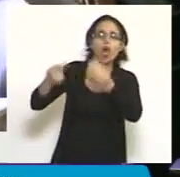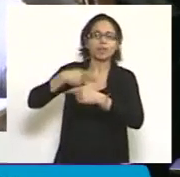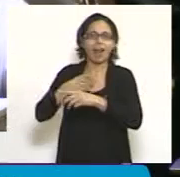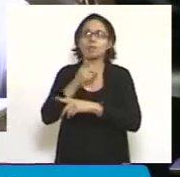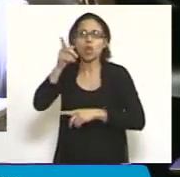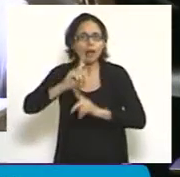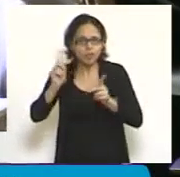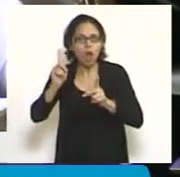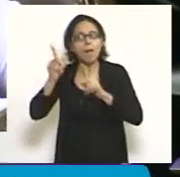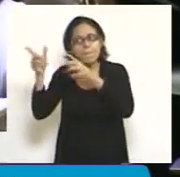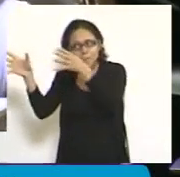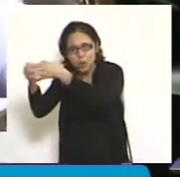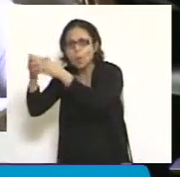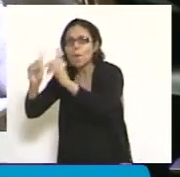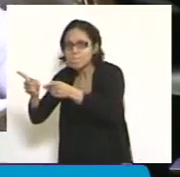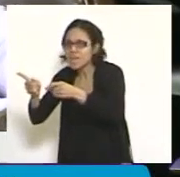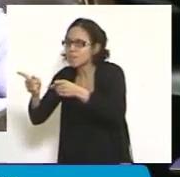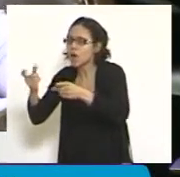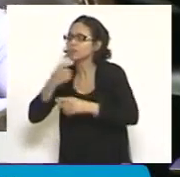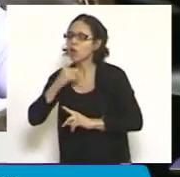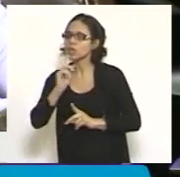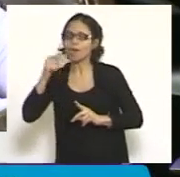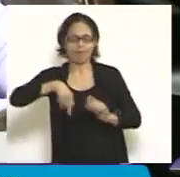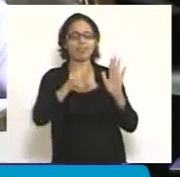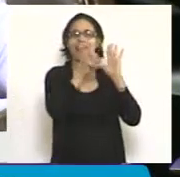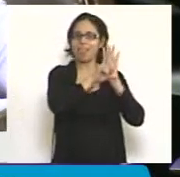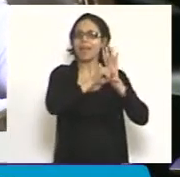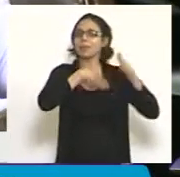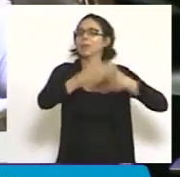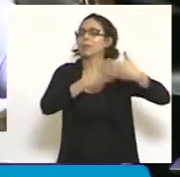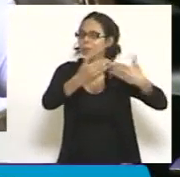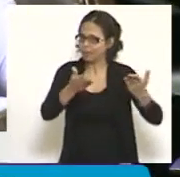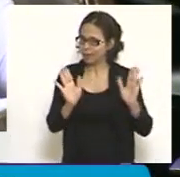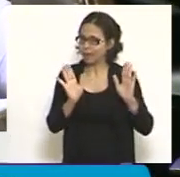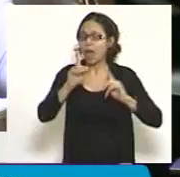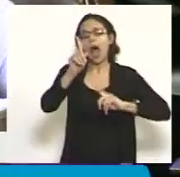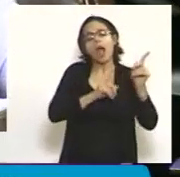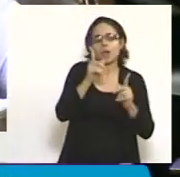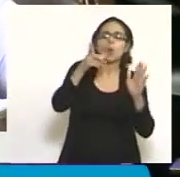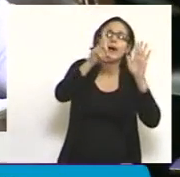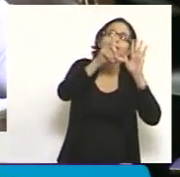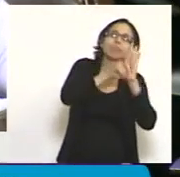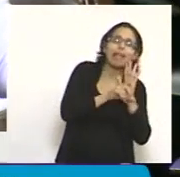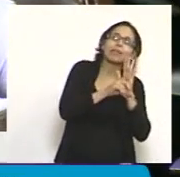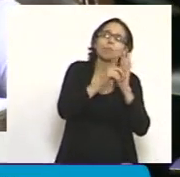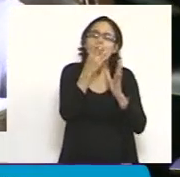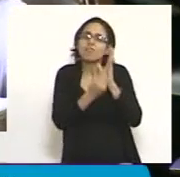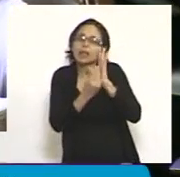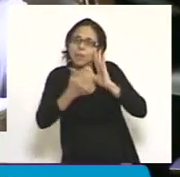es discursivo, porque en el fondo de su alma saben que muchas serán perfectibles, pero no están tan en